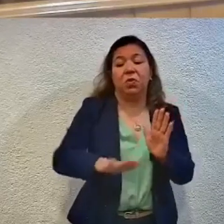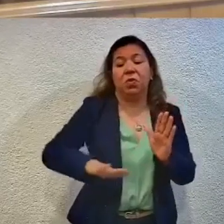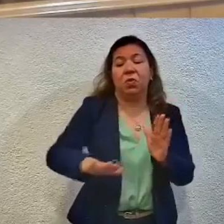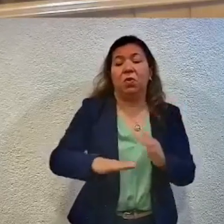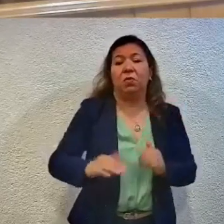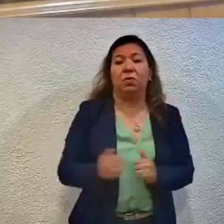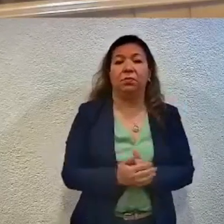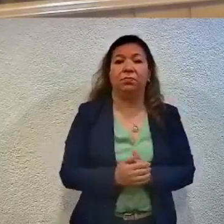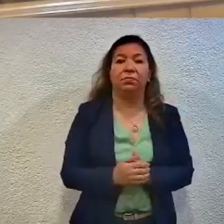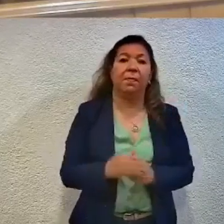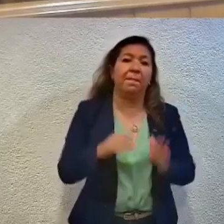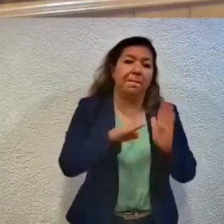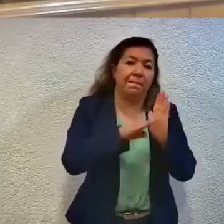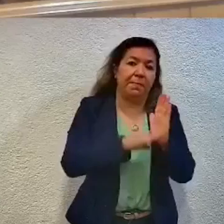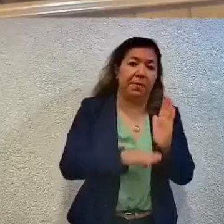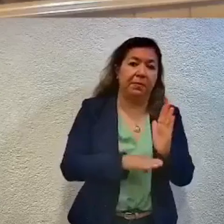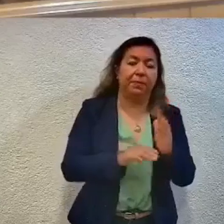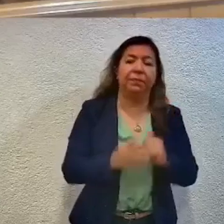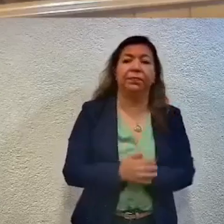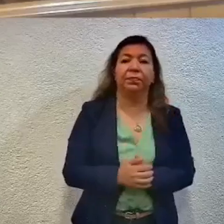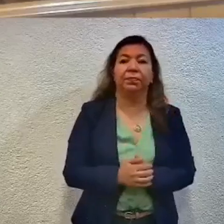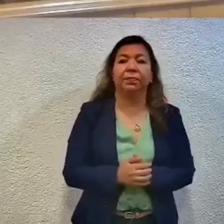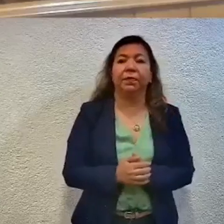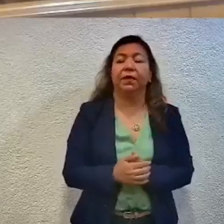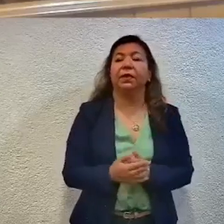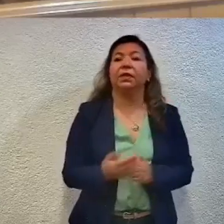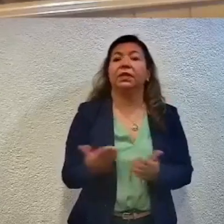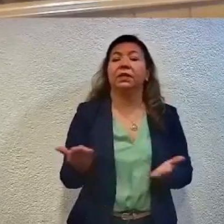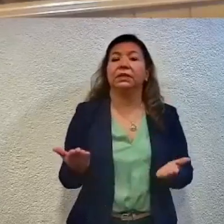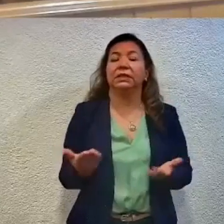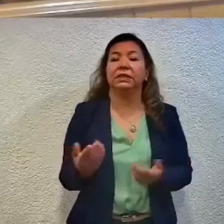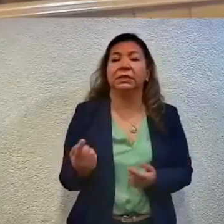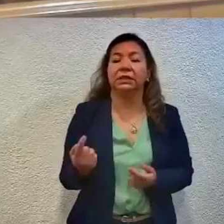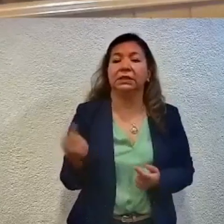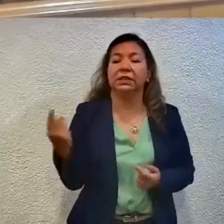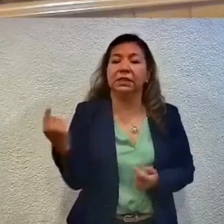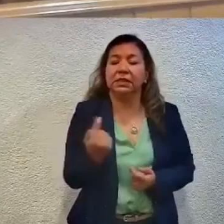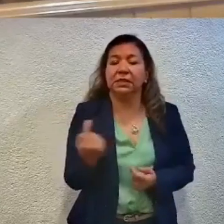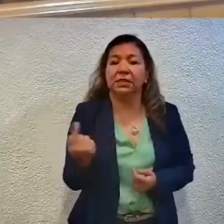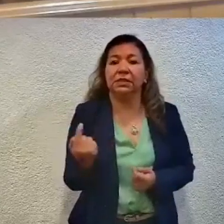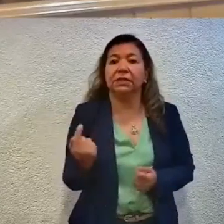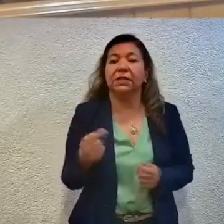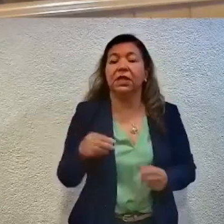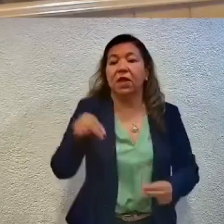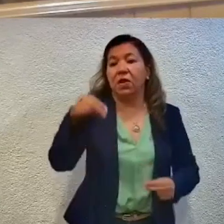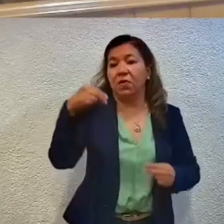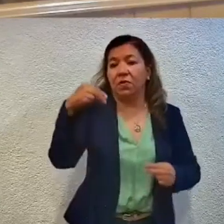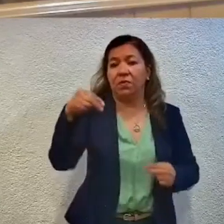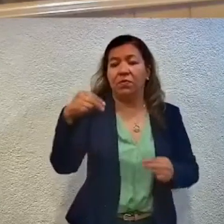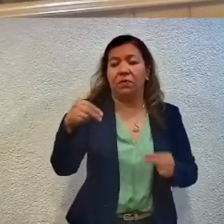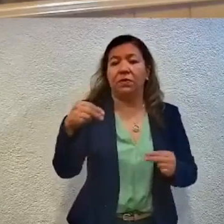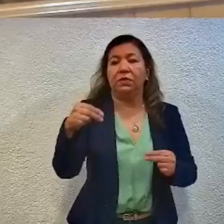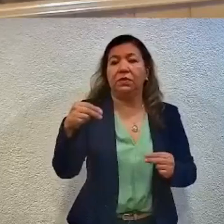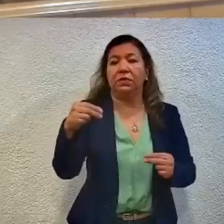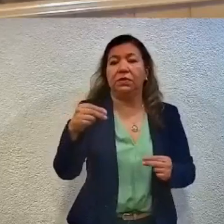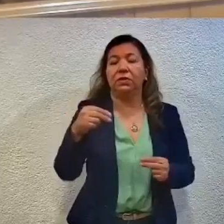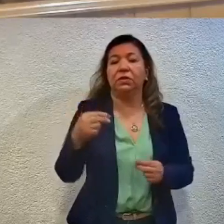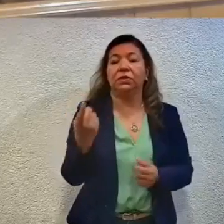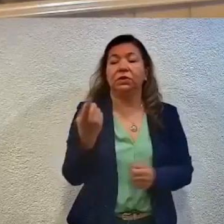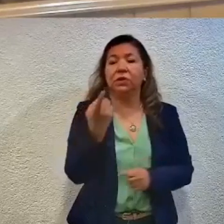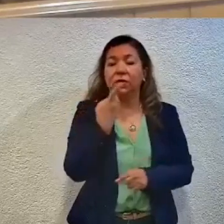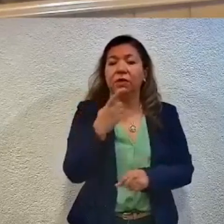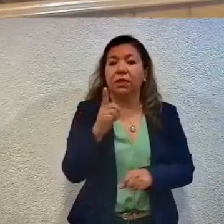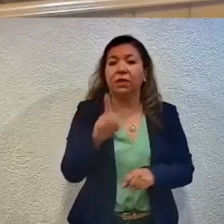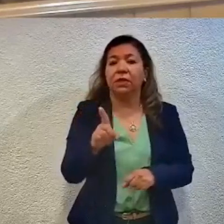el proyecto se estima que se debe declarar esencialmente infundado el juicio, no obstante, que resulta fundado el agravio relacionado